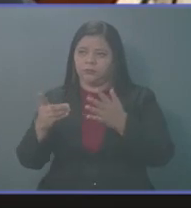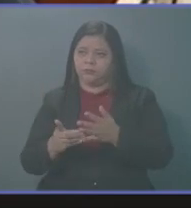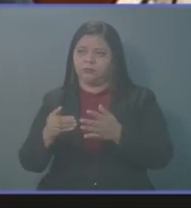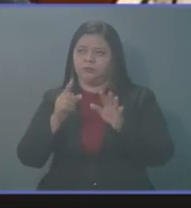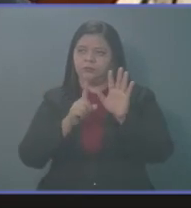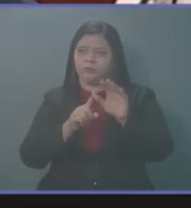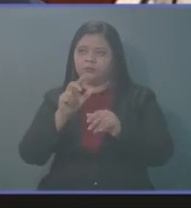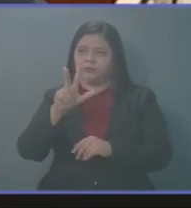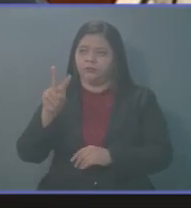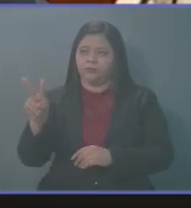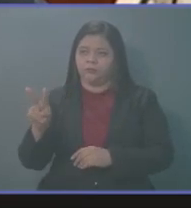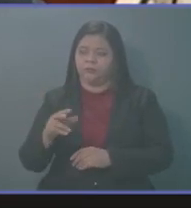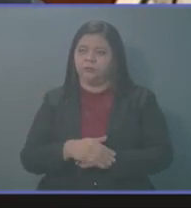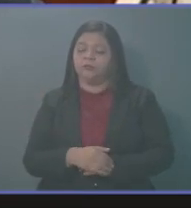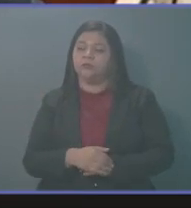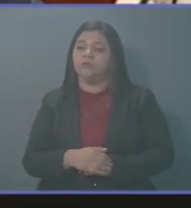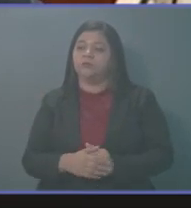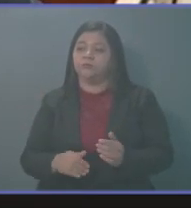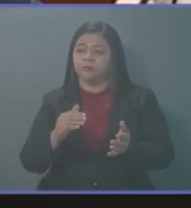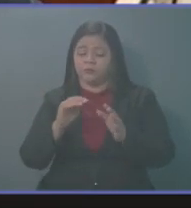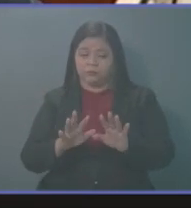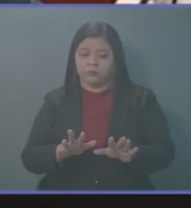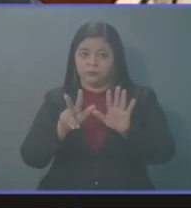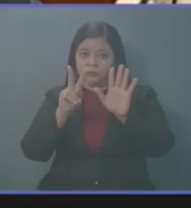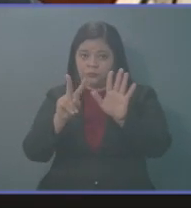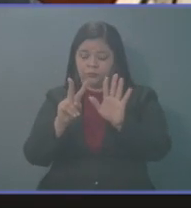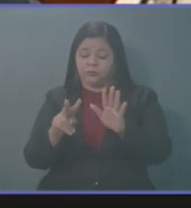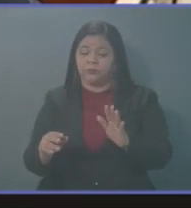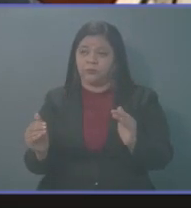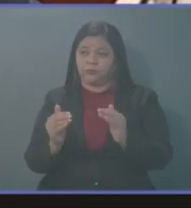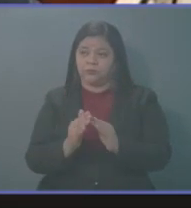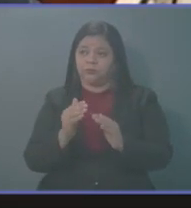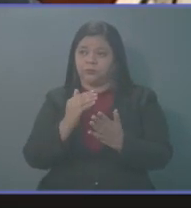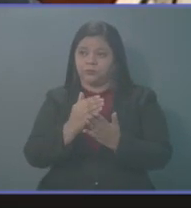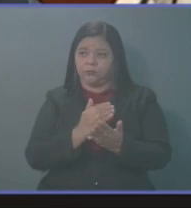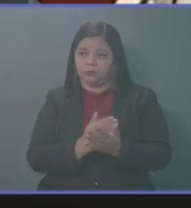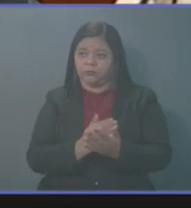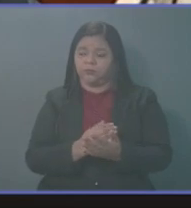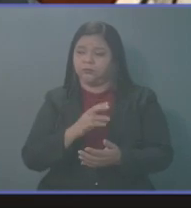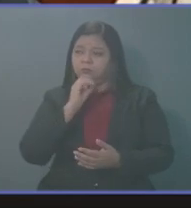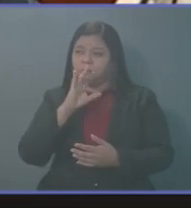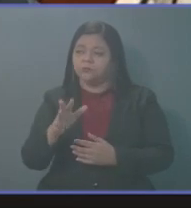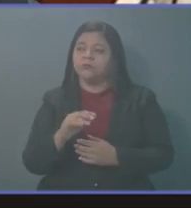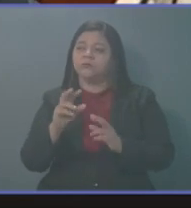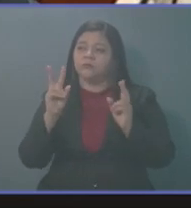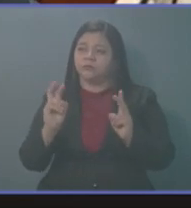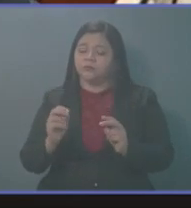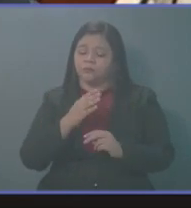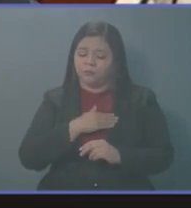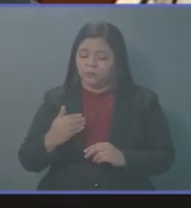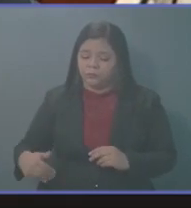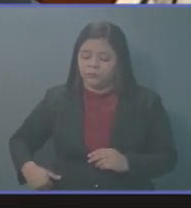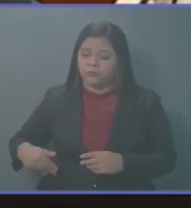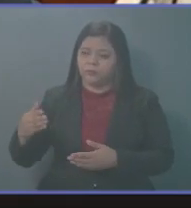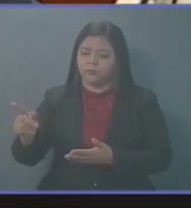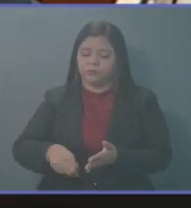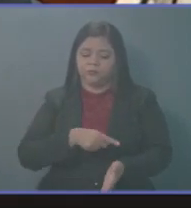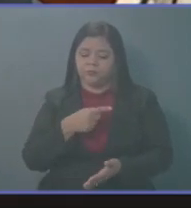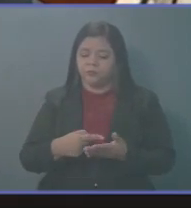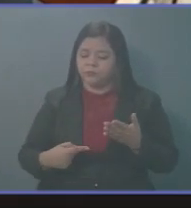632, y la 17, que es la 630, el presidente manda